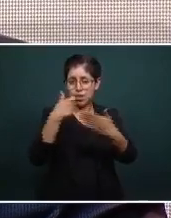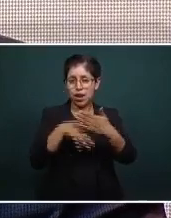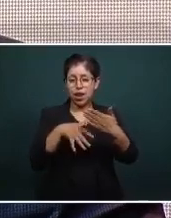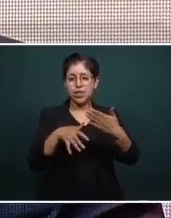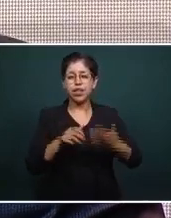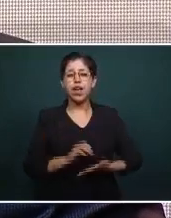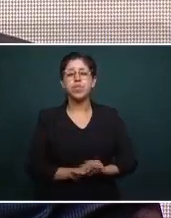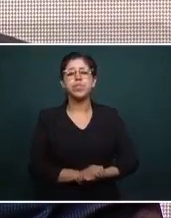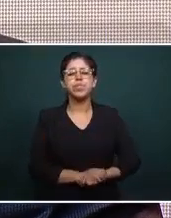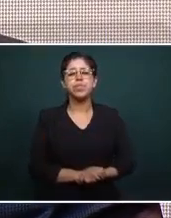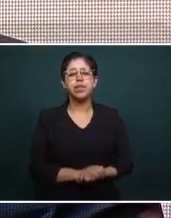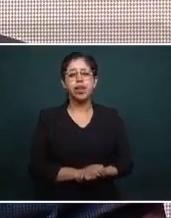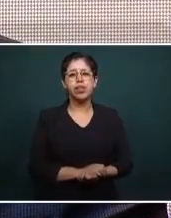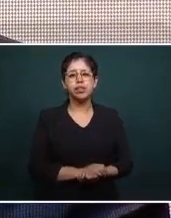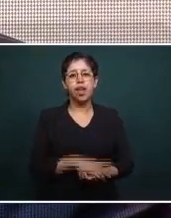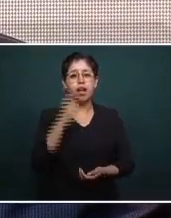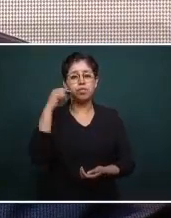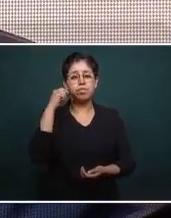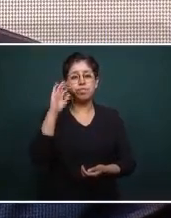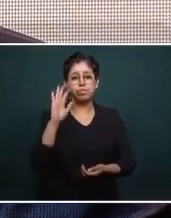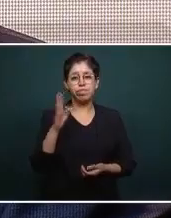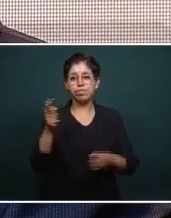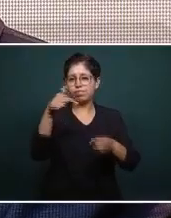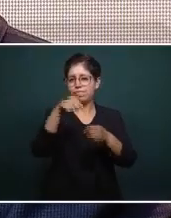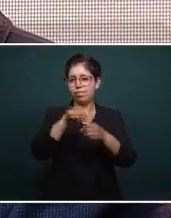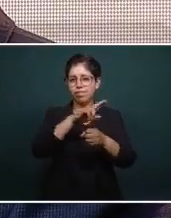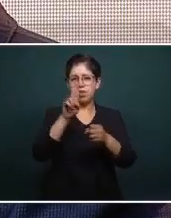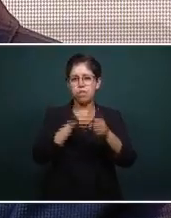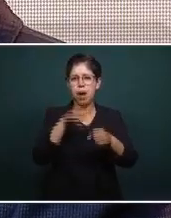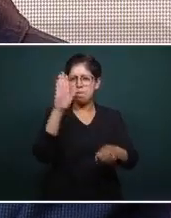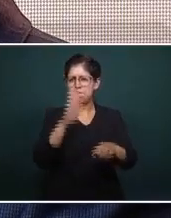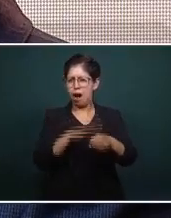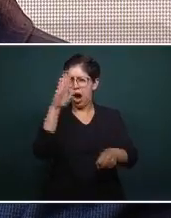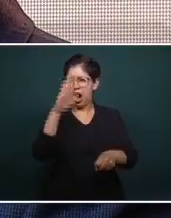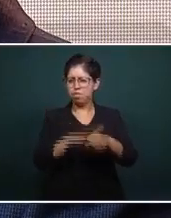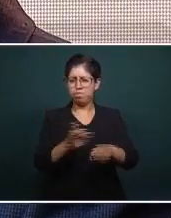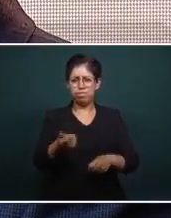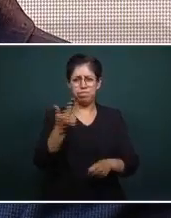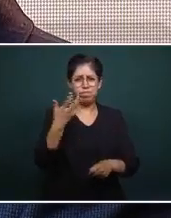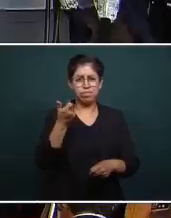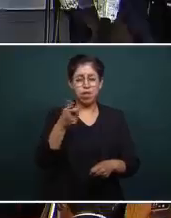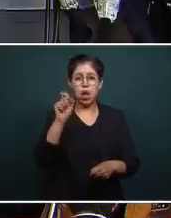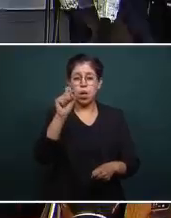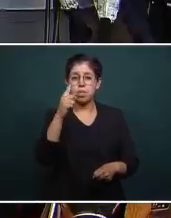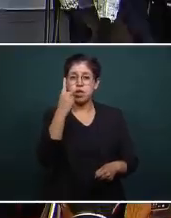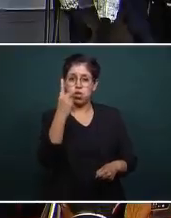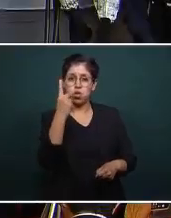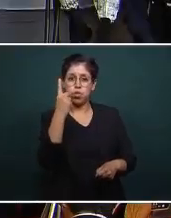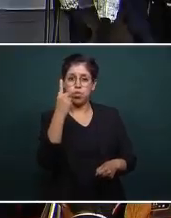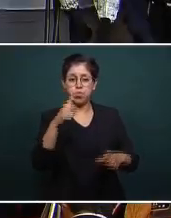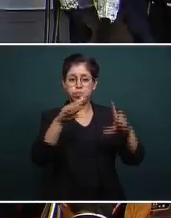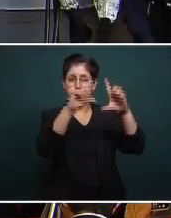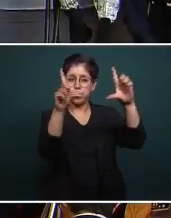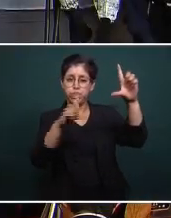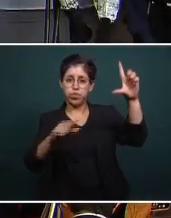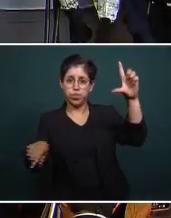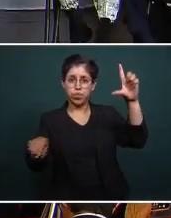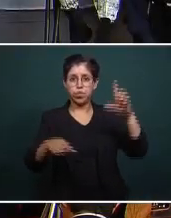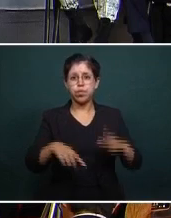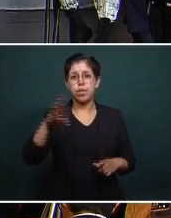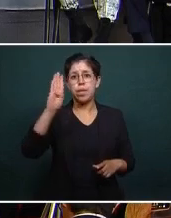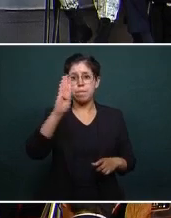17.45 pesos por litro de gasolina regular y la más cara 21.75 en La Paz, Baja California